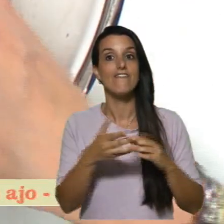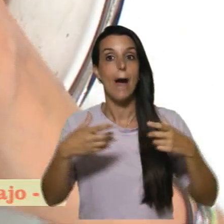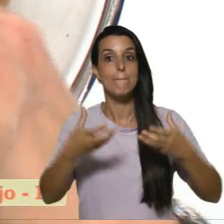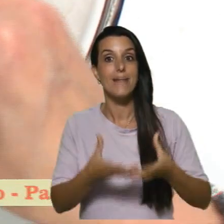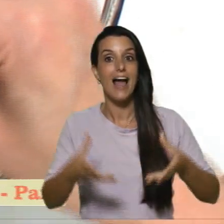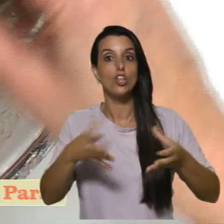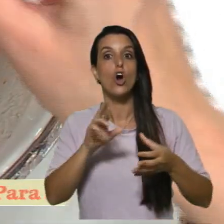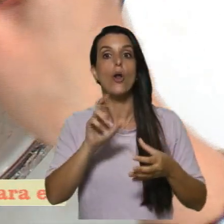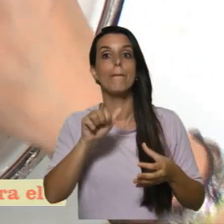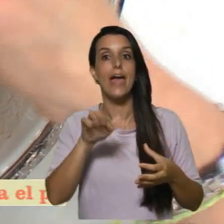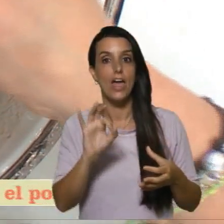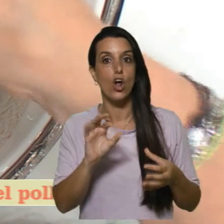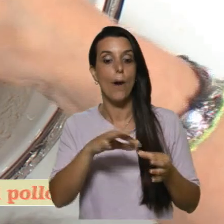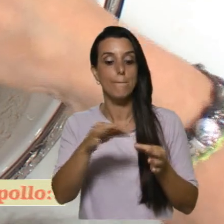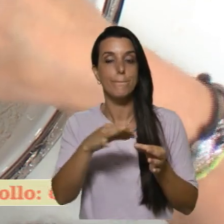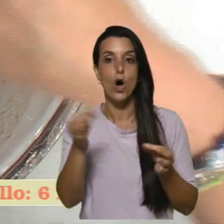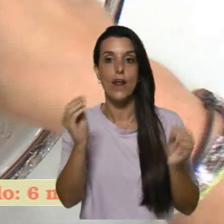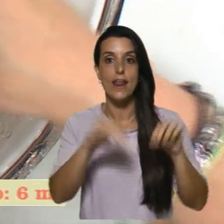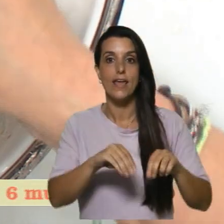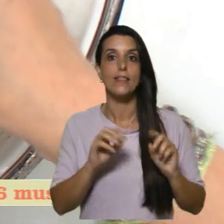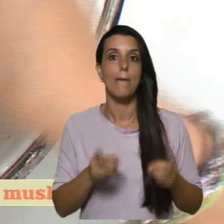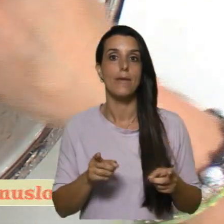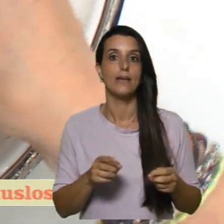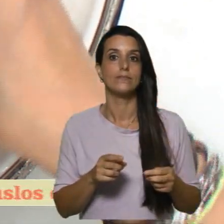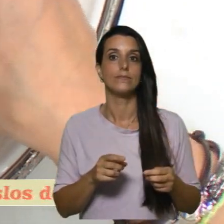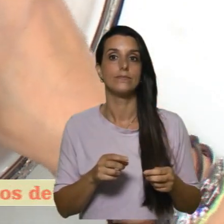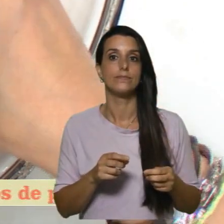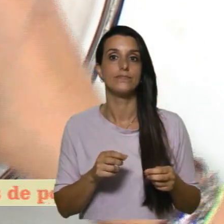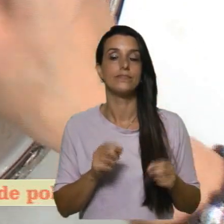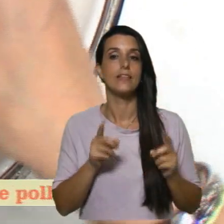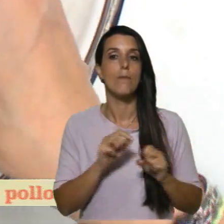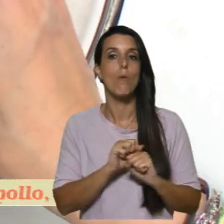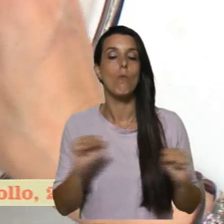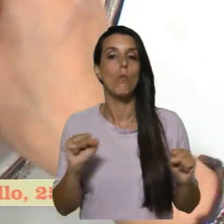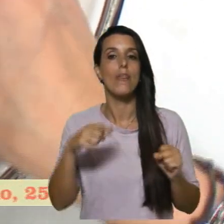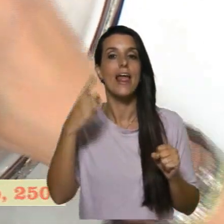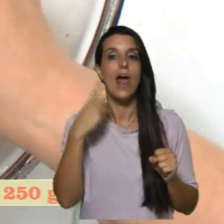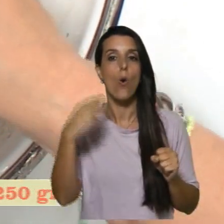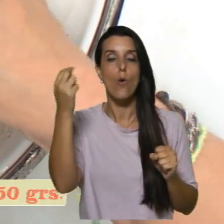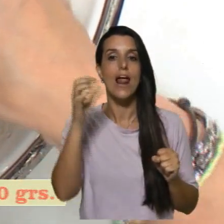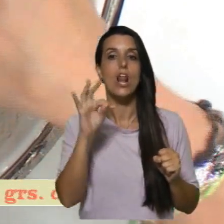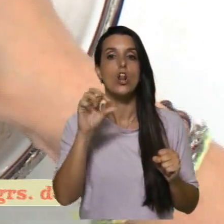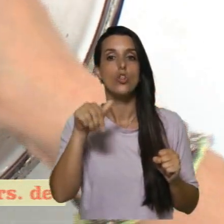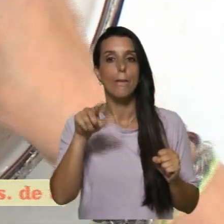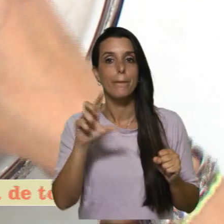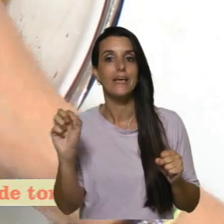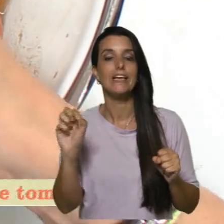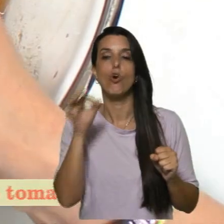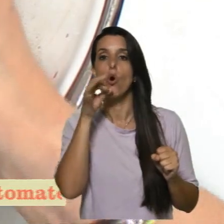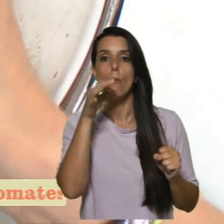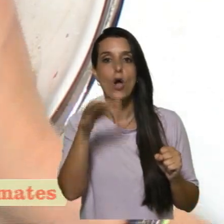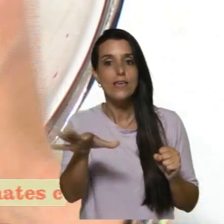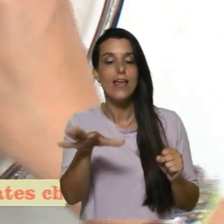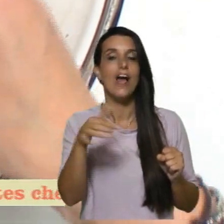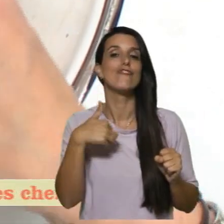el romero, ¿tá? También le podrías poner laurel, tomillo, lo que vos tengas. Yo porque